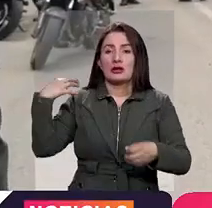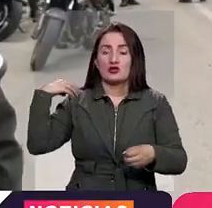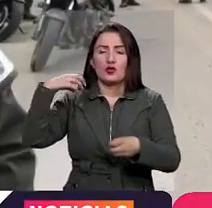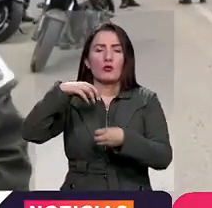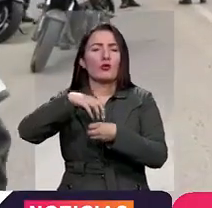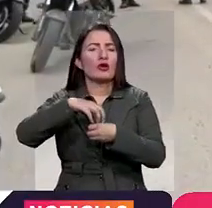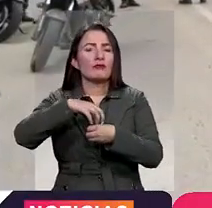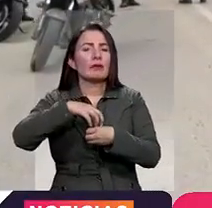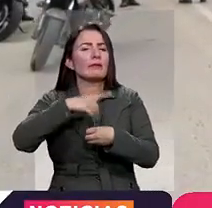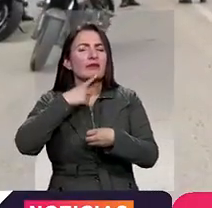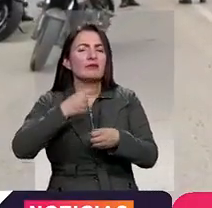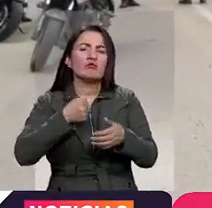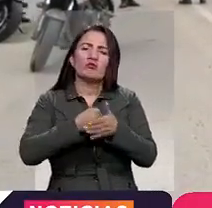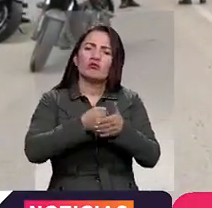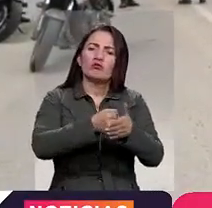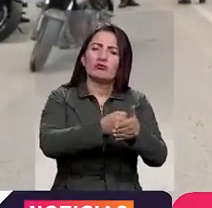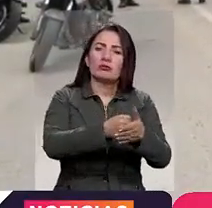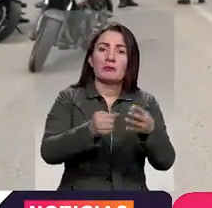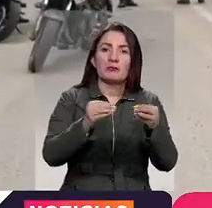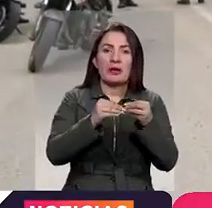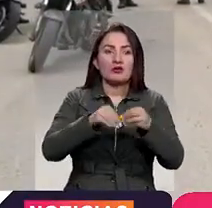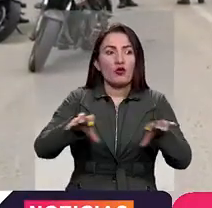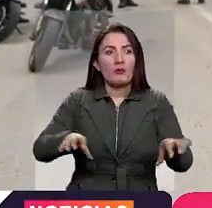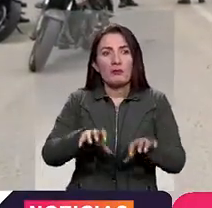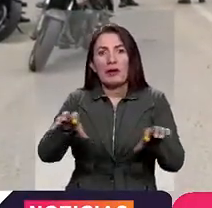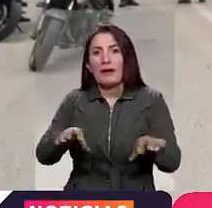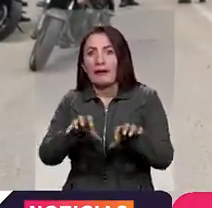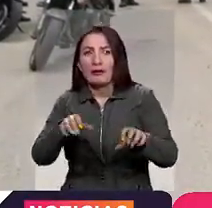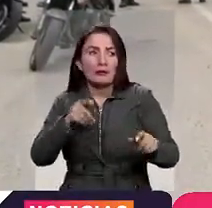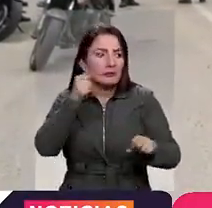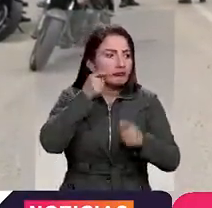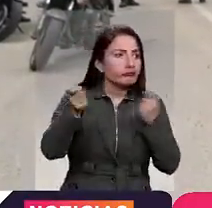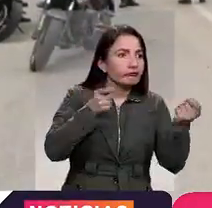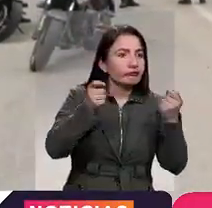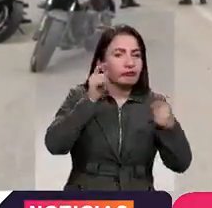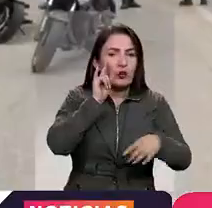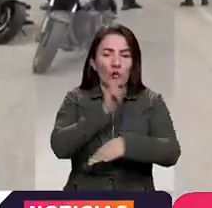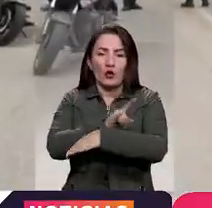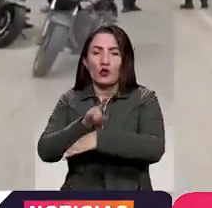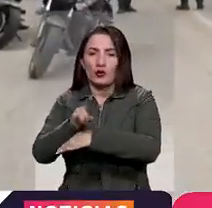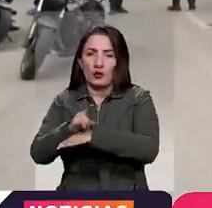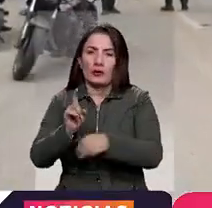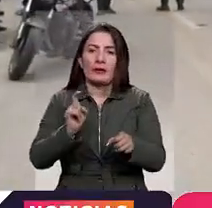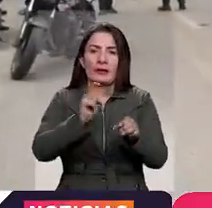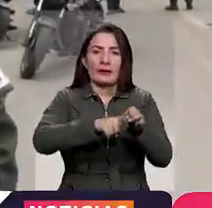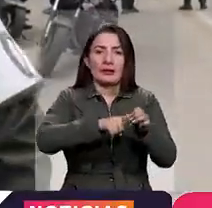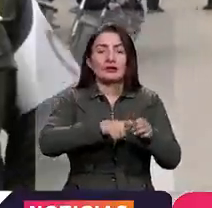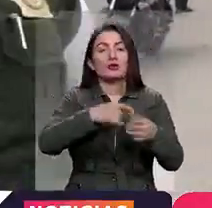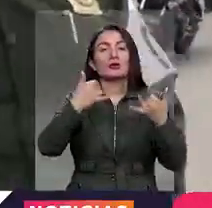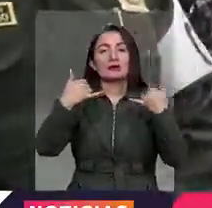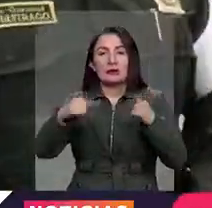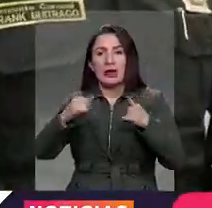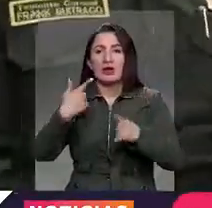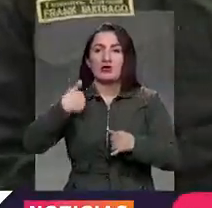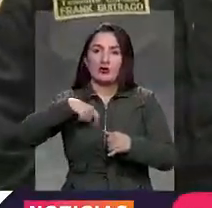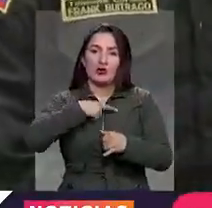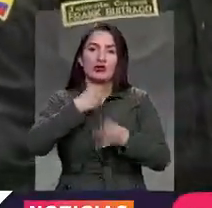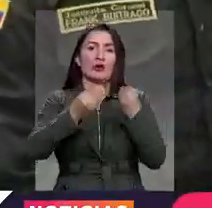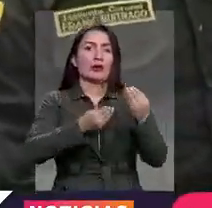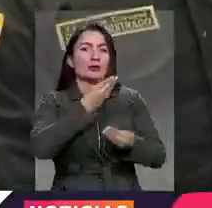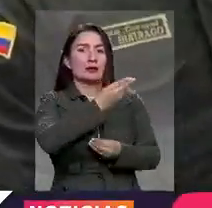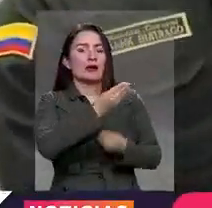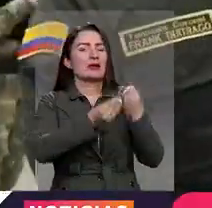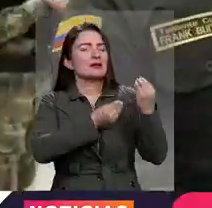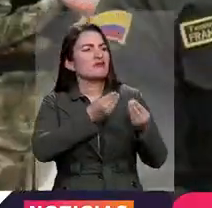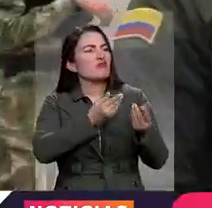en donde se han intensificado los operativos y también los controles de registro a ciudadanos. Pero para eso estamos con el teniente coronel Fran Buitrago, que